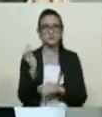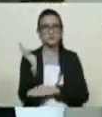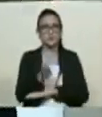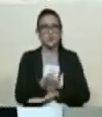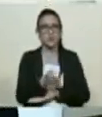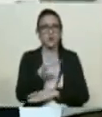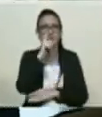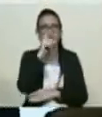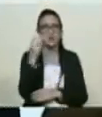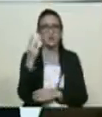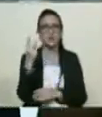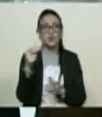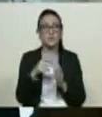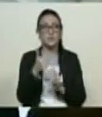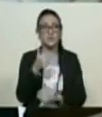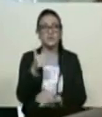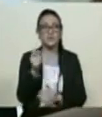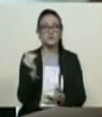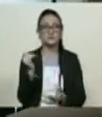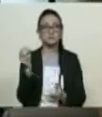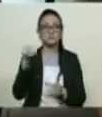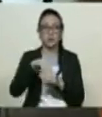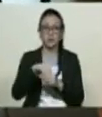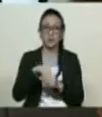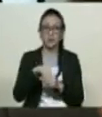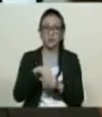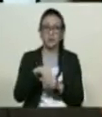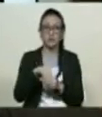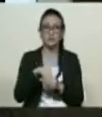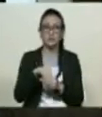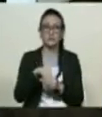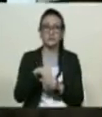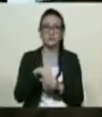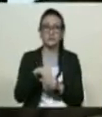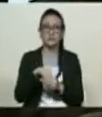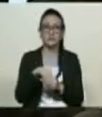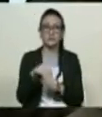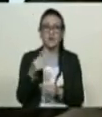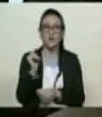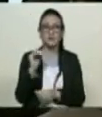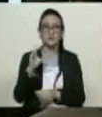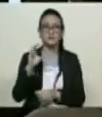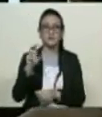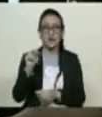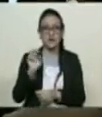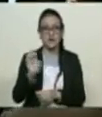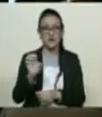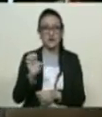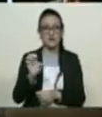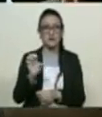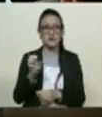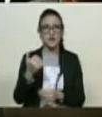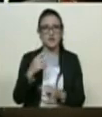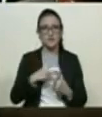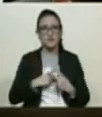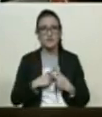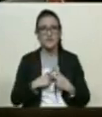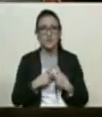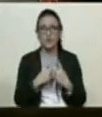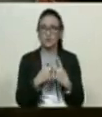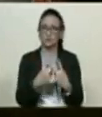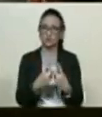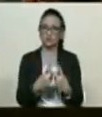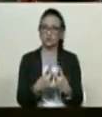año 2010, fueron incorporadas. Es decir, existe en el Poder Electoral una gran voluntad